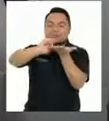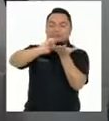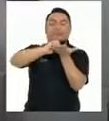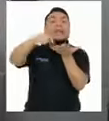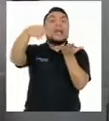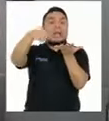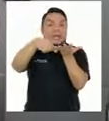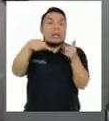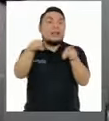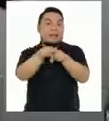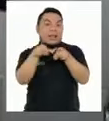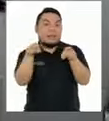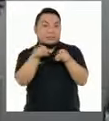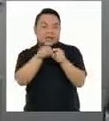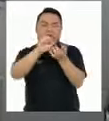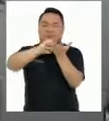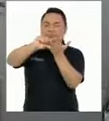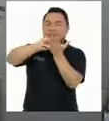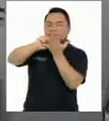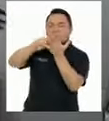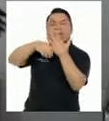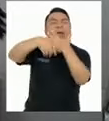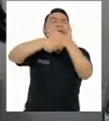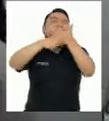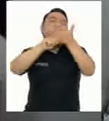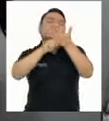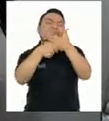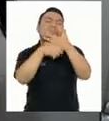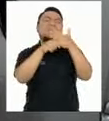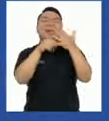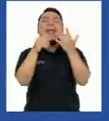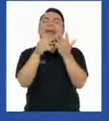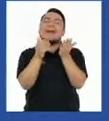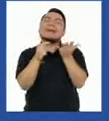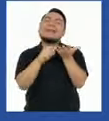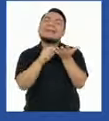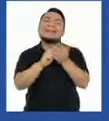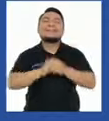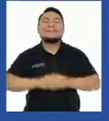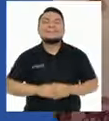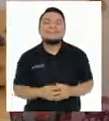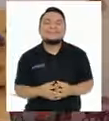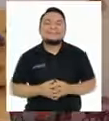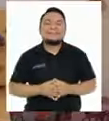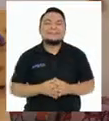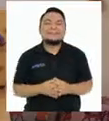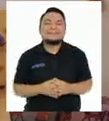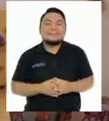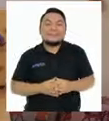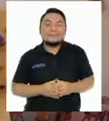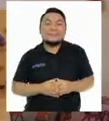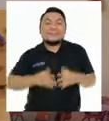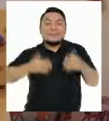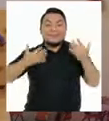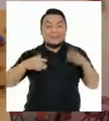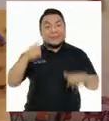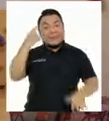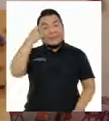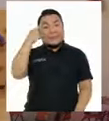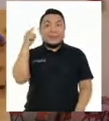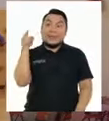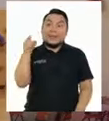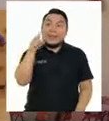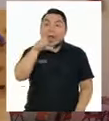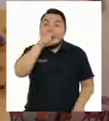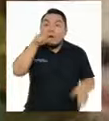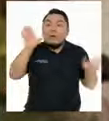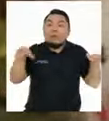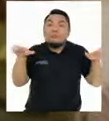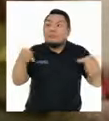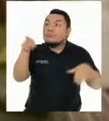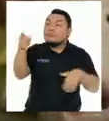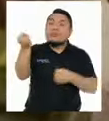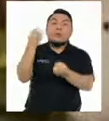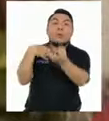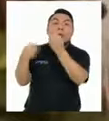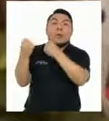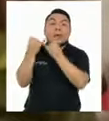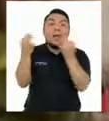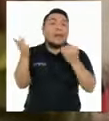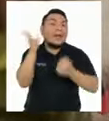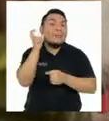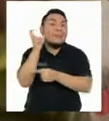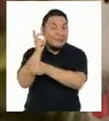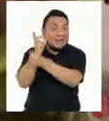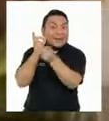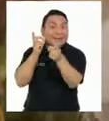Te frotamos, te lavamos y limpio ya te ves. Ahora creo que Martina quiere contarnos algo. ¡Vamos a